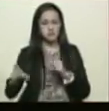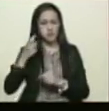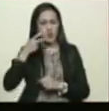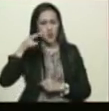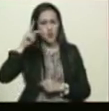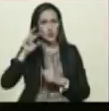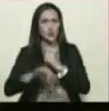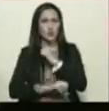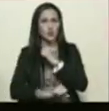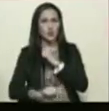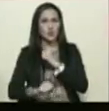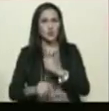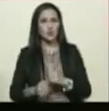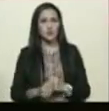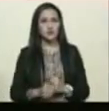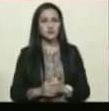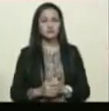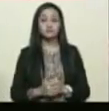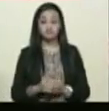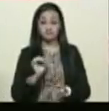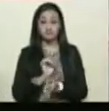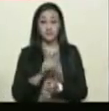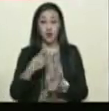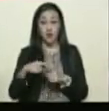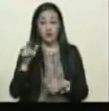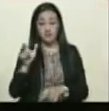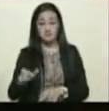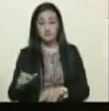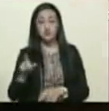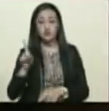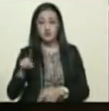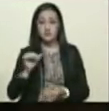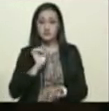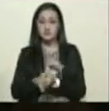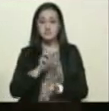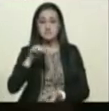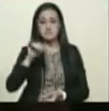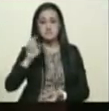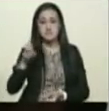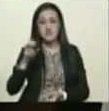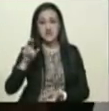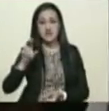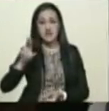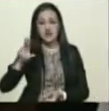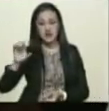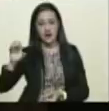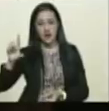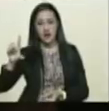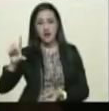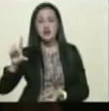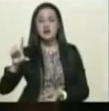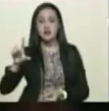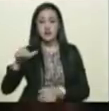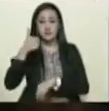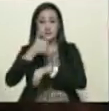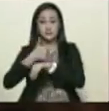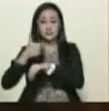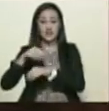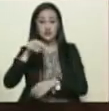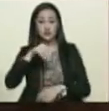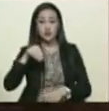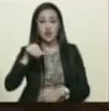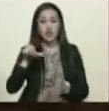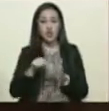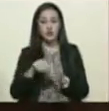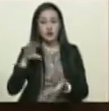importaciones de igual manera fue detenido en otro procedimiento miguel gonzález directivo del central azucarera la pastora ubicada en